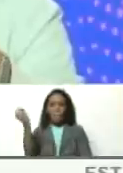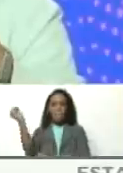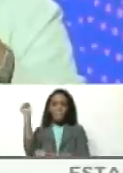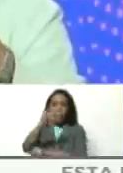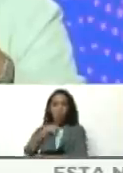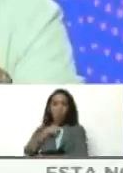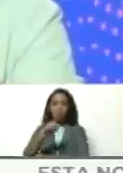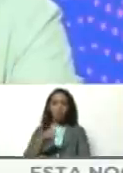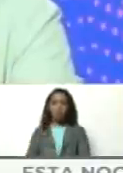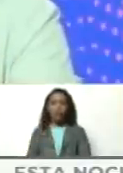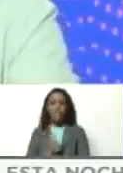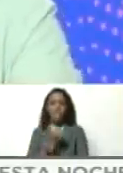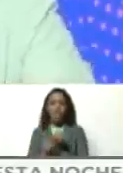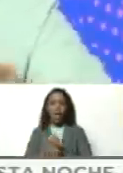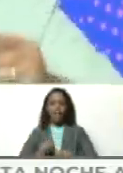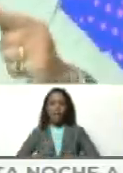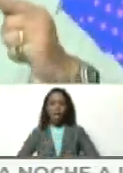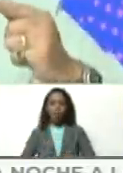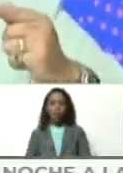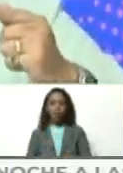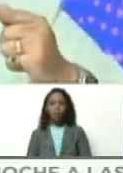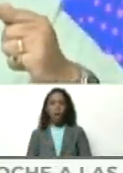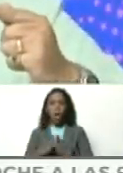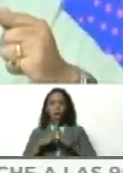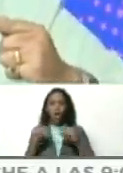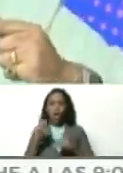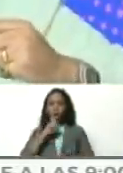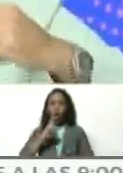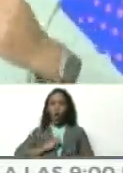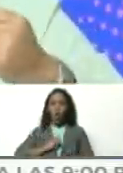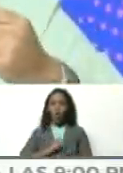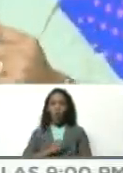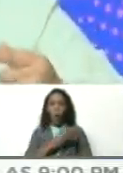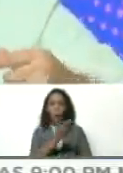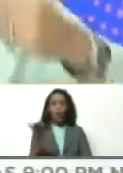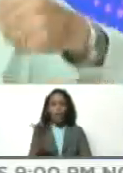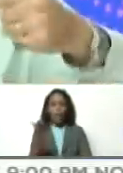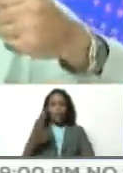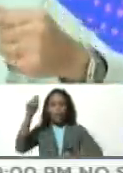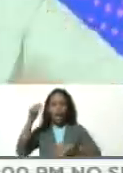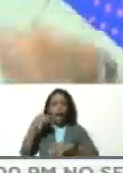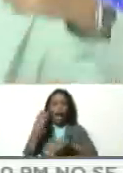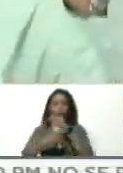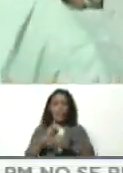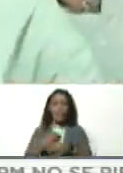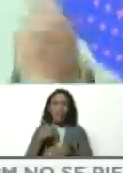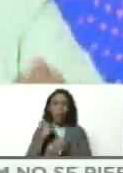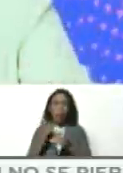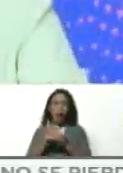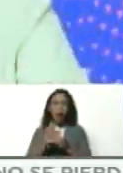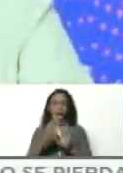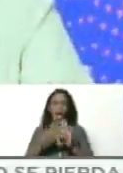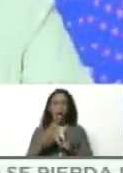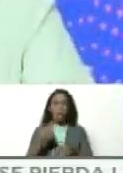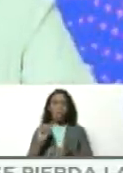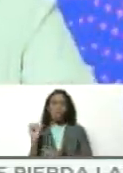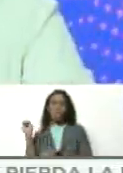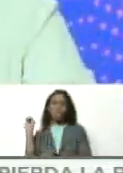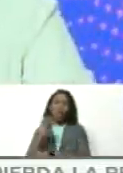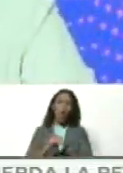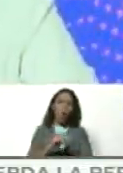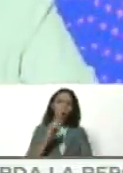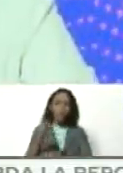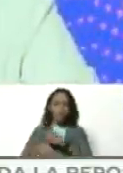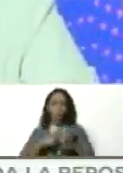Derrotados, fracasados, todo el odio que ustedes votan se les devolverá a ustedes, así lo